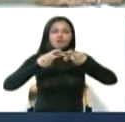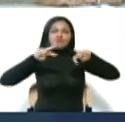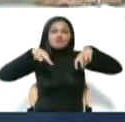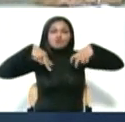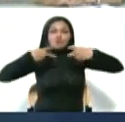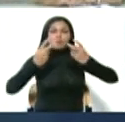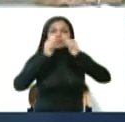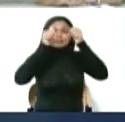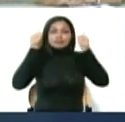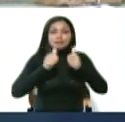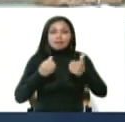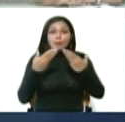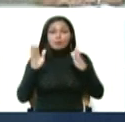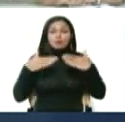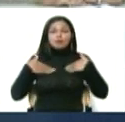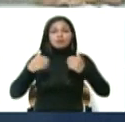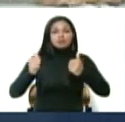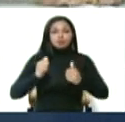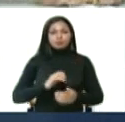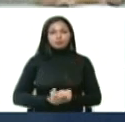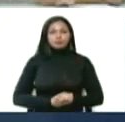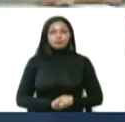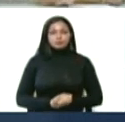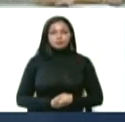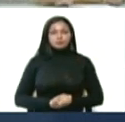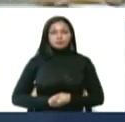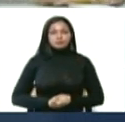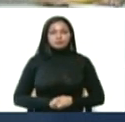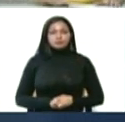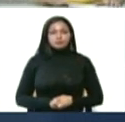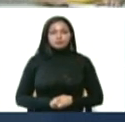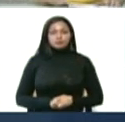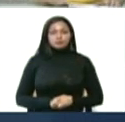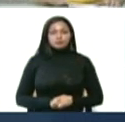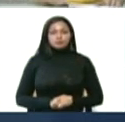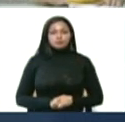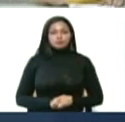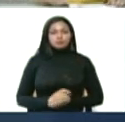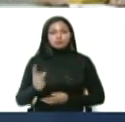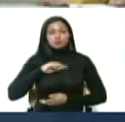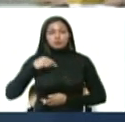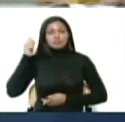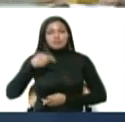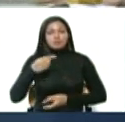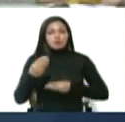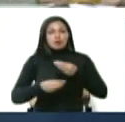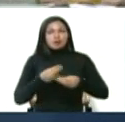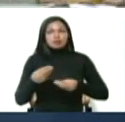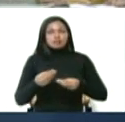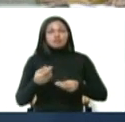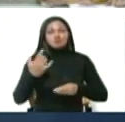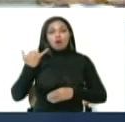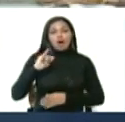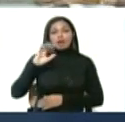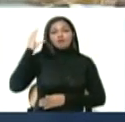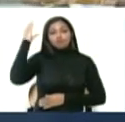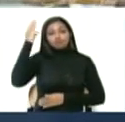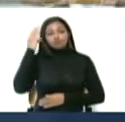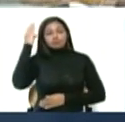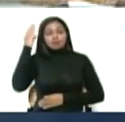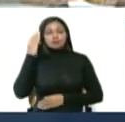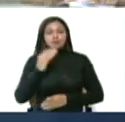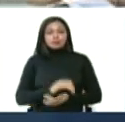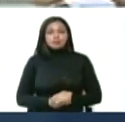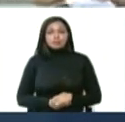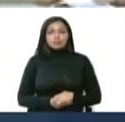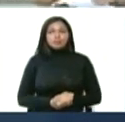mejor sistema público de salud. Es el momento. Debemos tener esta conciencia, debemos